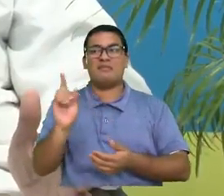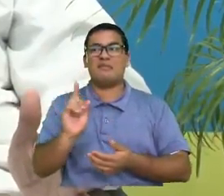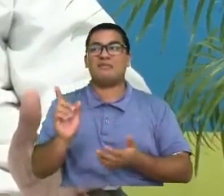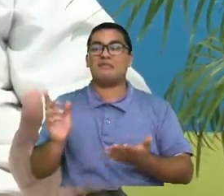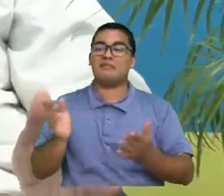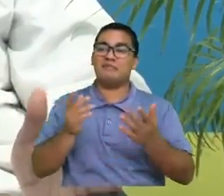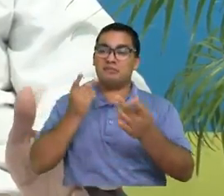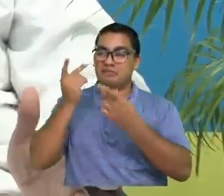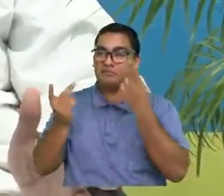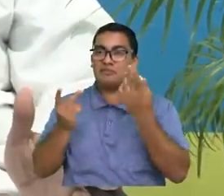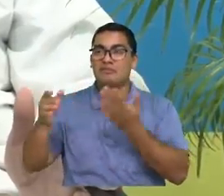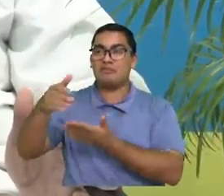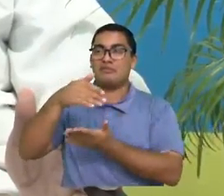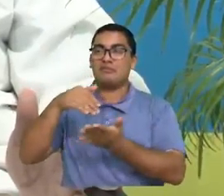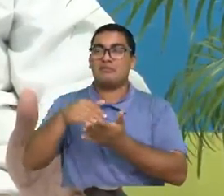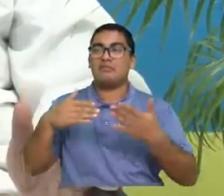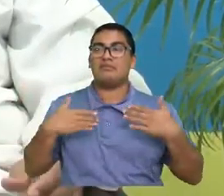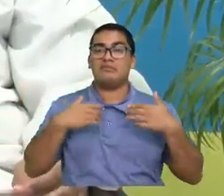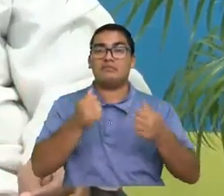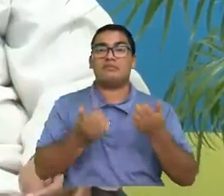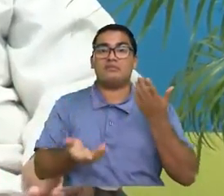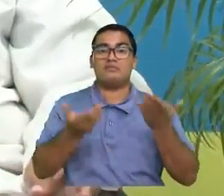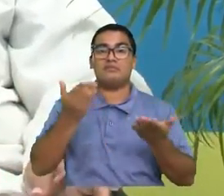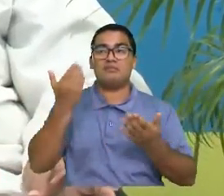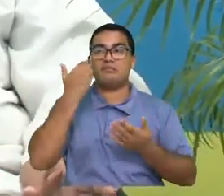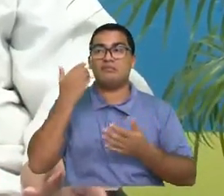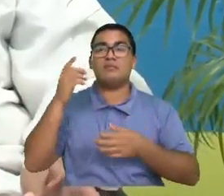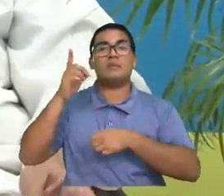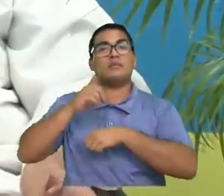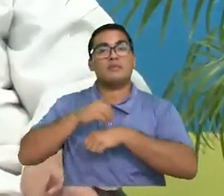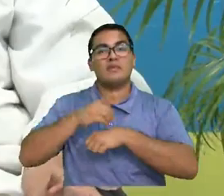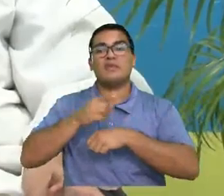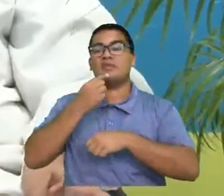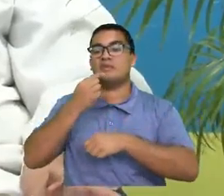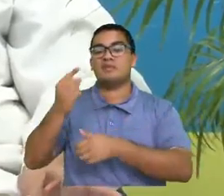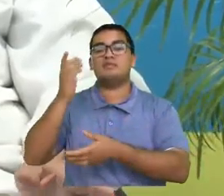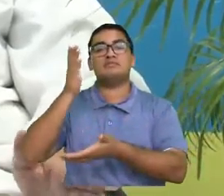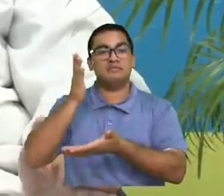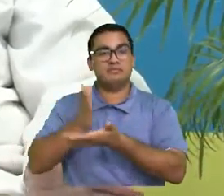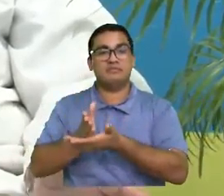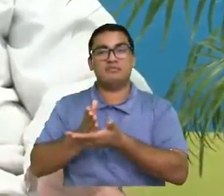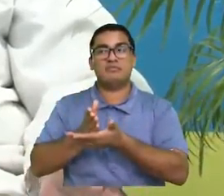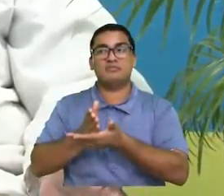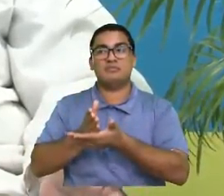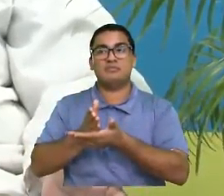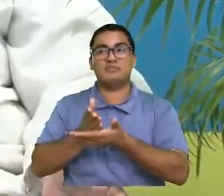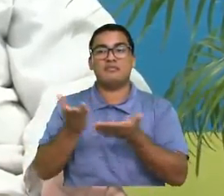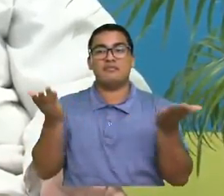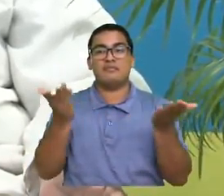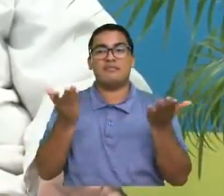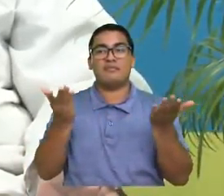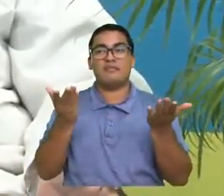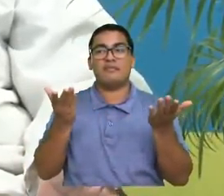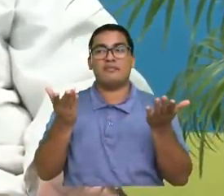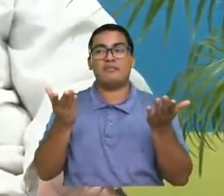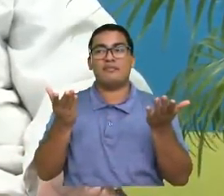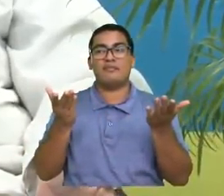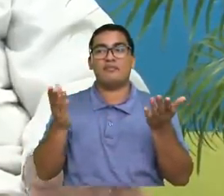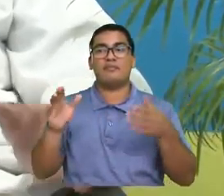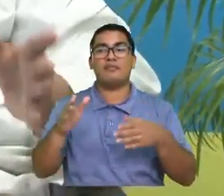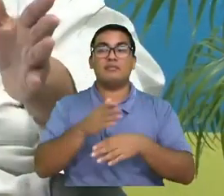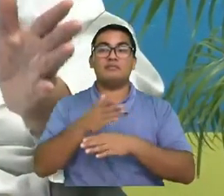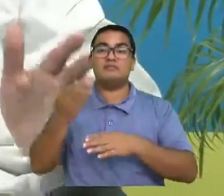de salud si yo presento algún síntoma y que sea el médico el que decida si yo voy tengo una laringitis,